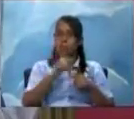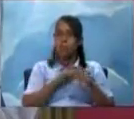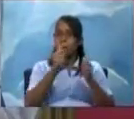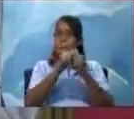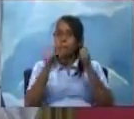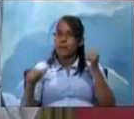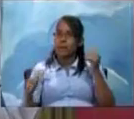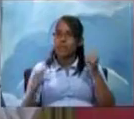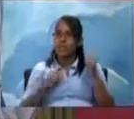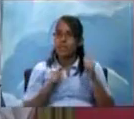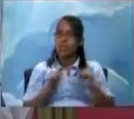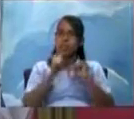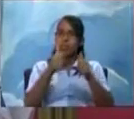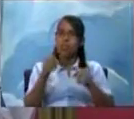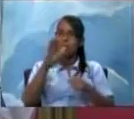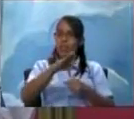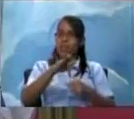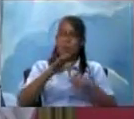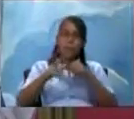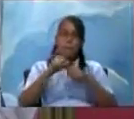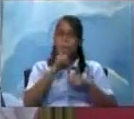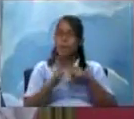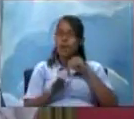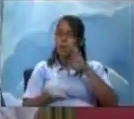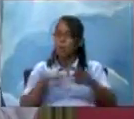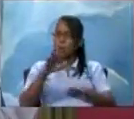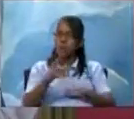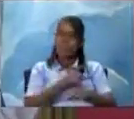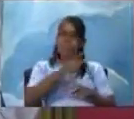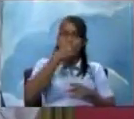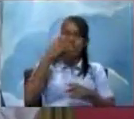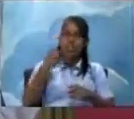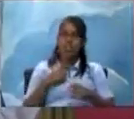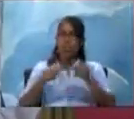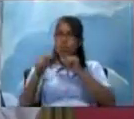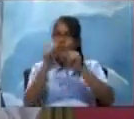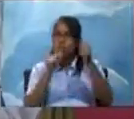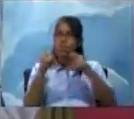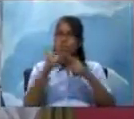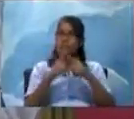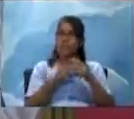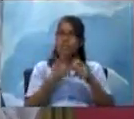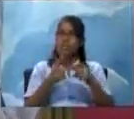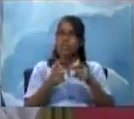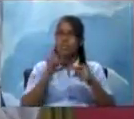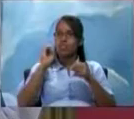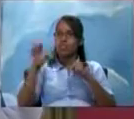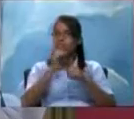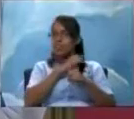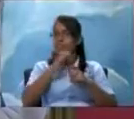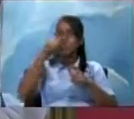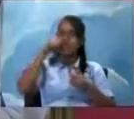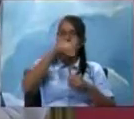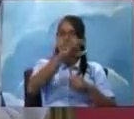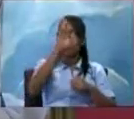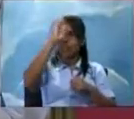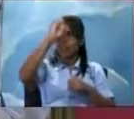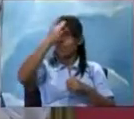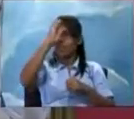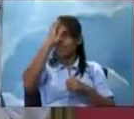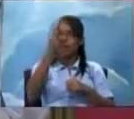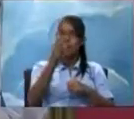a edad de 12 años, y comencé a andar en malos pasos, en las drogas, en los vicios, pues, pervertido, pues, en la ciudad de